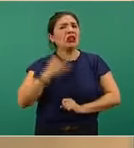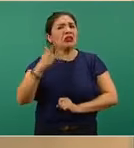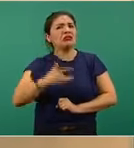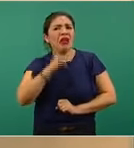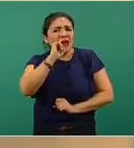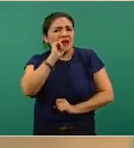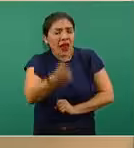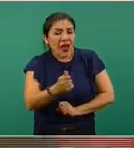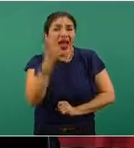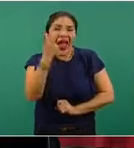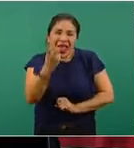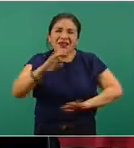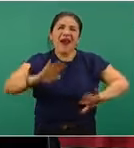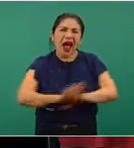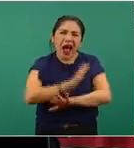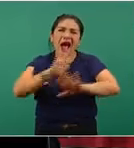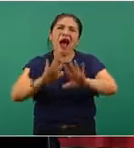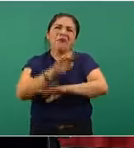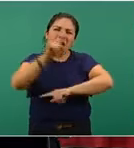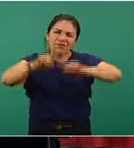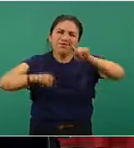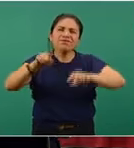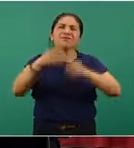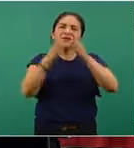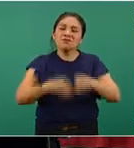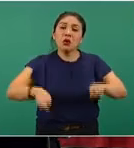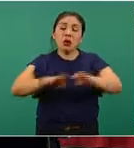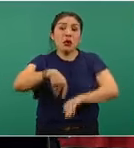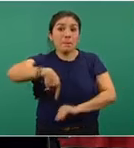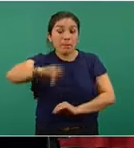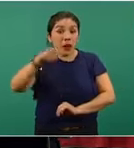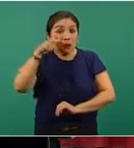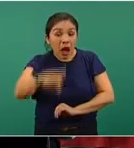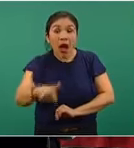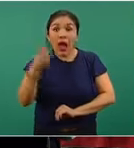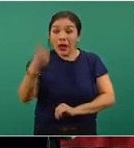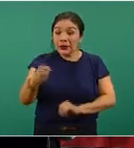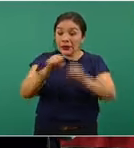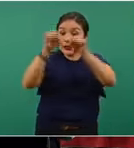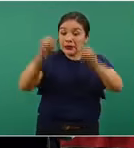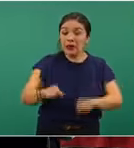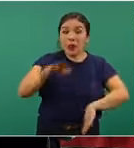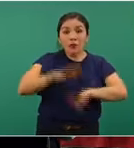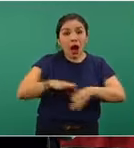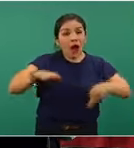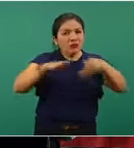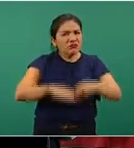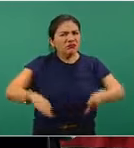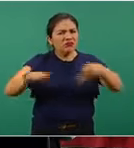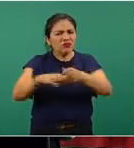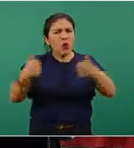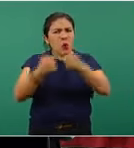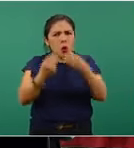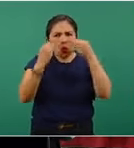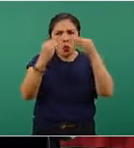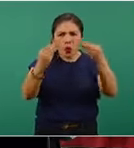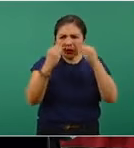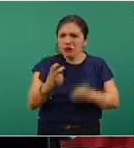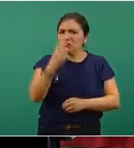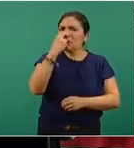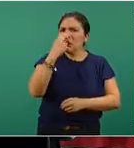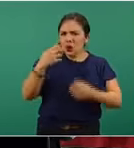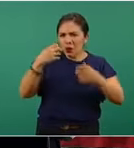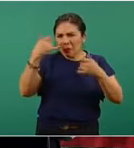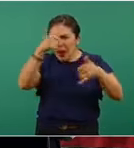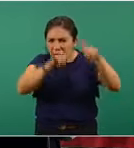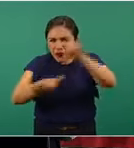Entonces, por eso la variabilidad es muy importante, pero lo que sí es importante es, ante un sistema que de manera consistente se ha tomado la muestra, ver cómo se